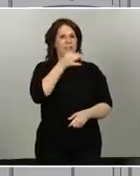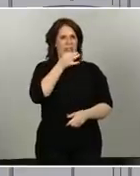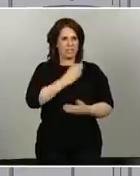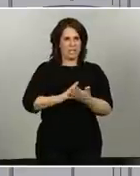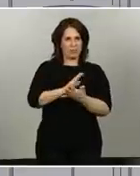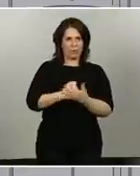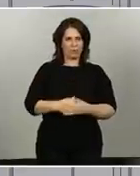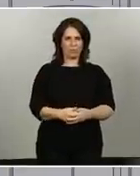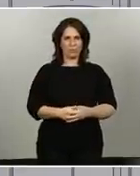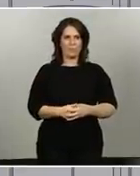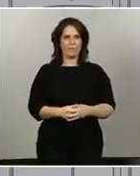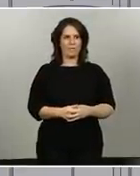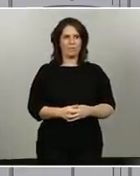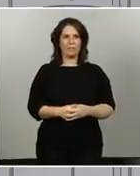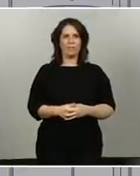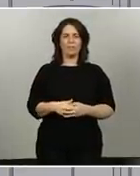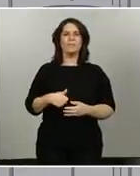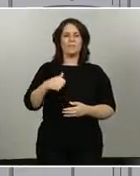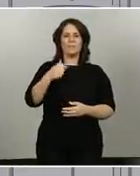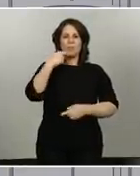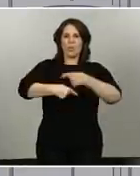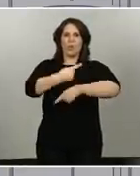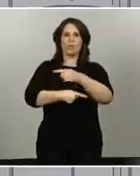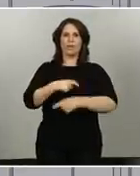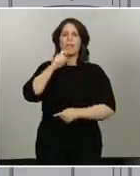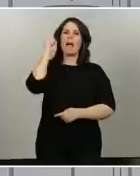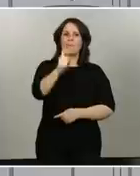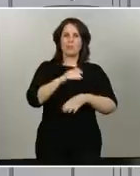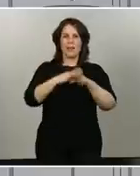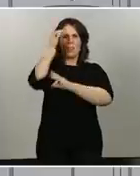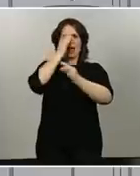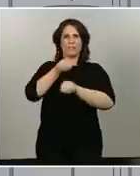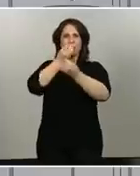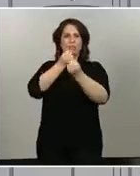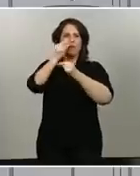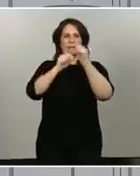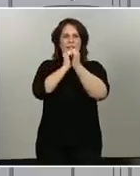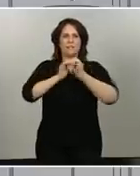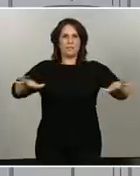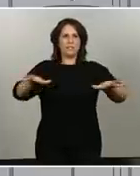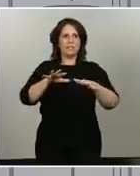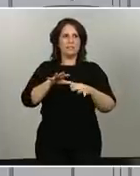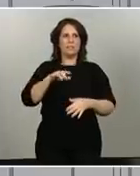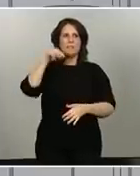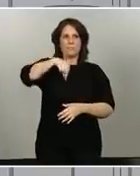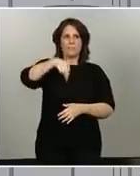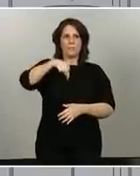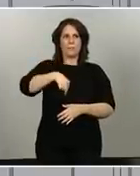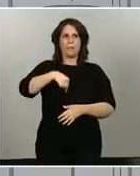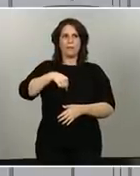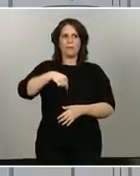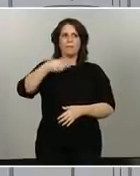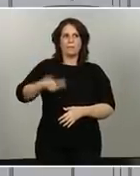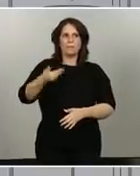cada día volvemos para dar los datos de evolución de la epidemia. Hoy la parte nacional es rápida porque estamos teniendo una evolución